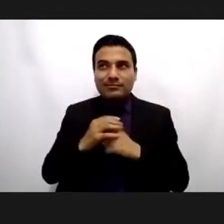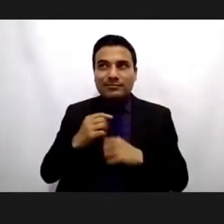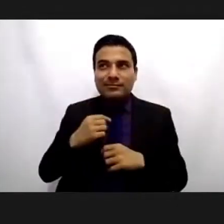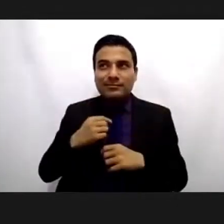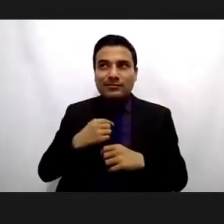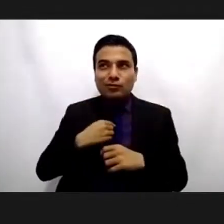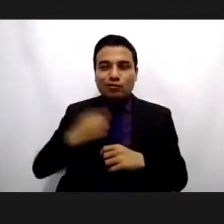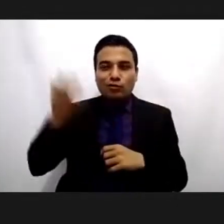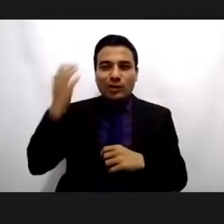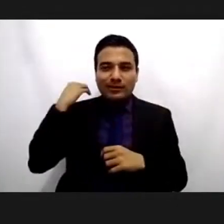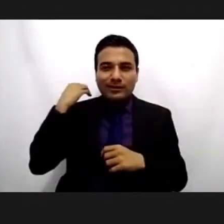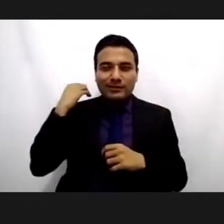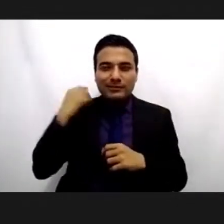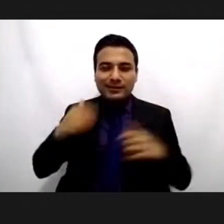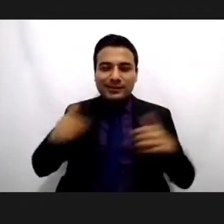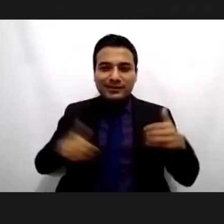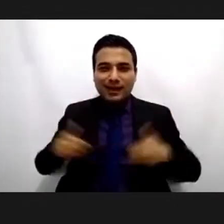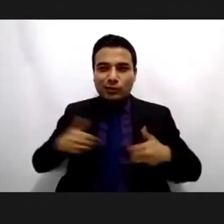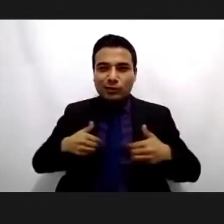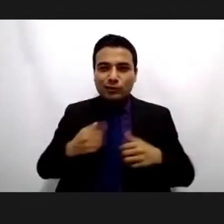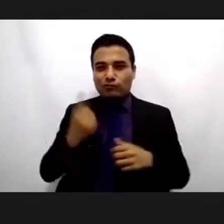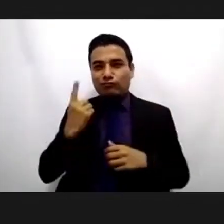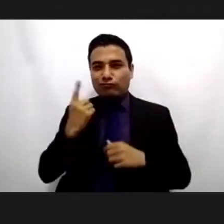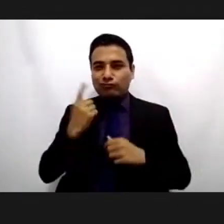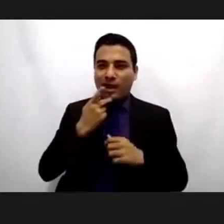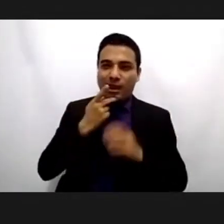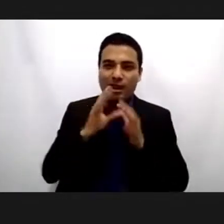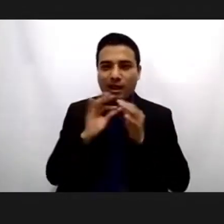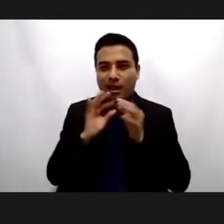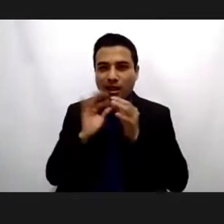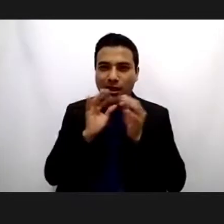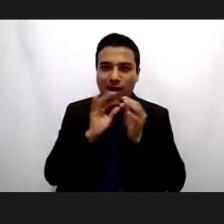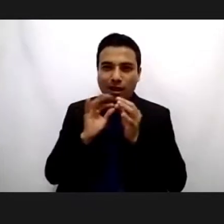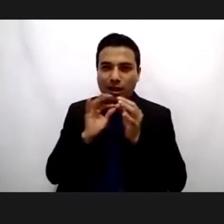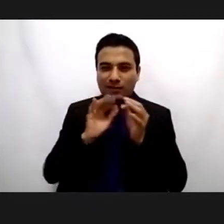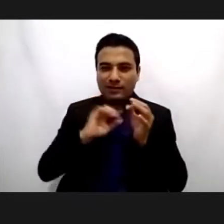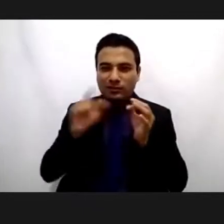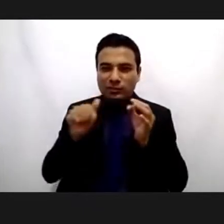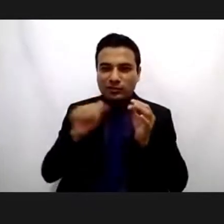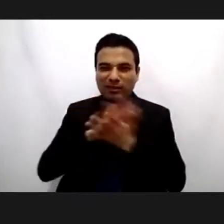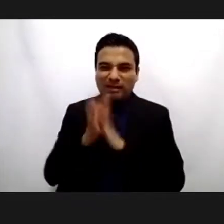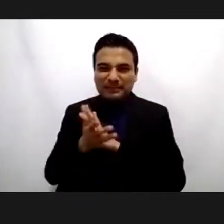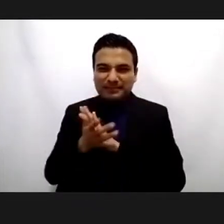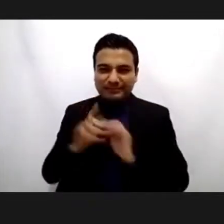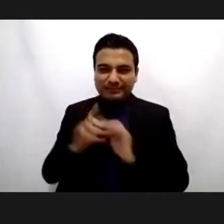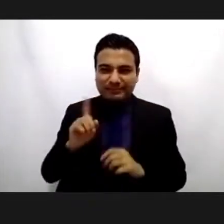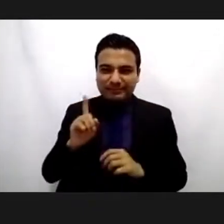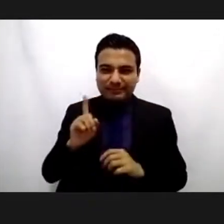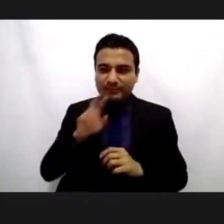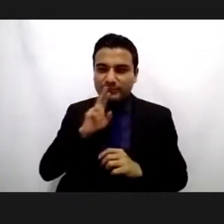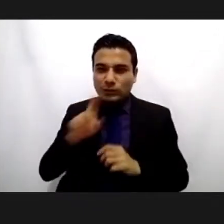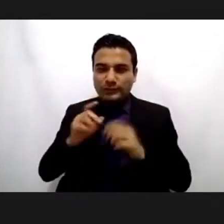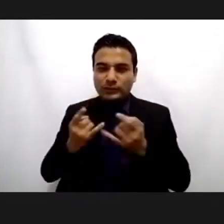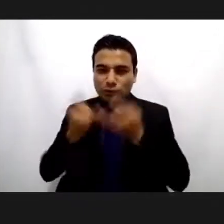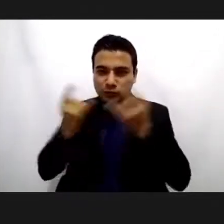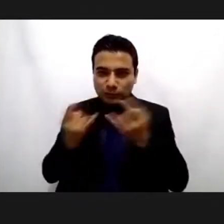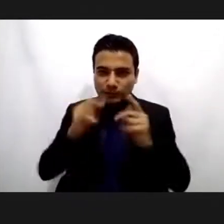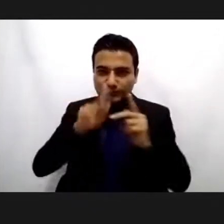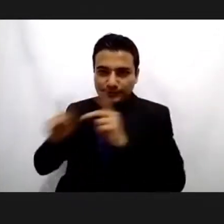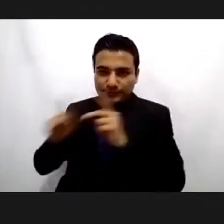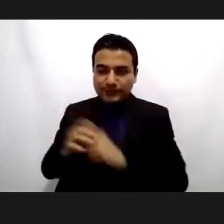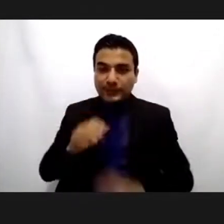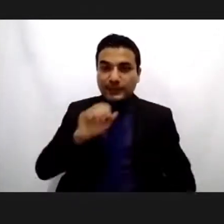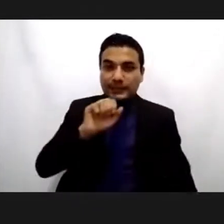monólogo teatral y que terminé transformando en un folletín por entregas. Ahí se pueden leer los dos. Salo Solo